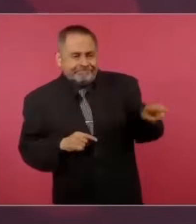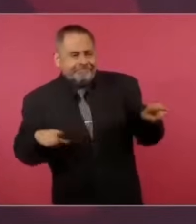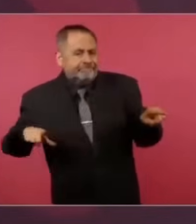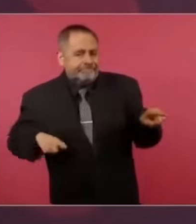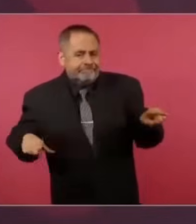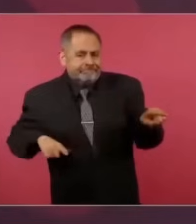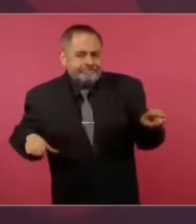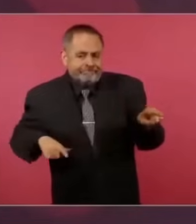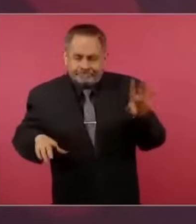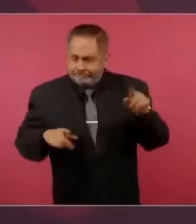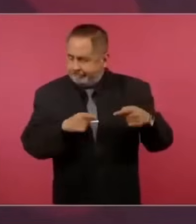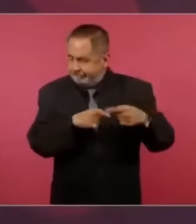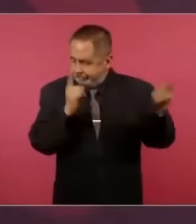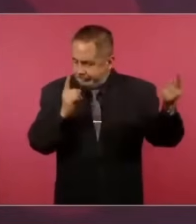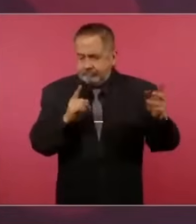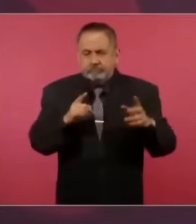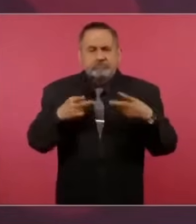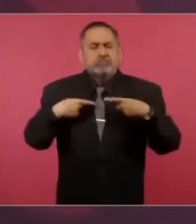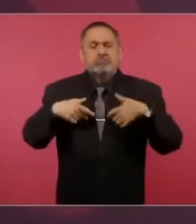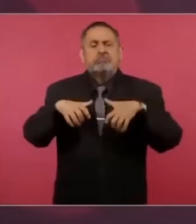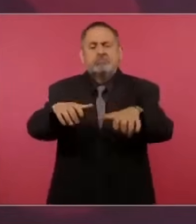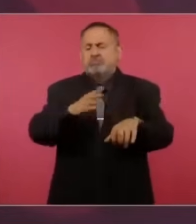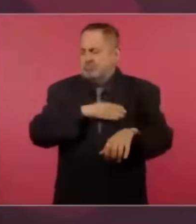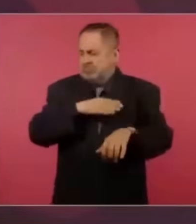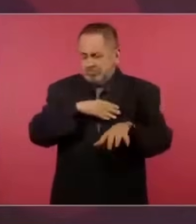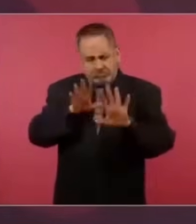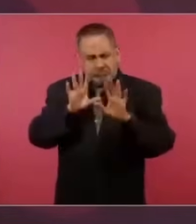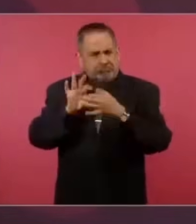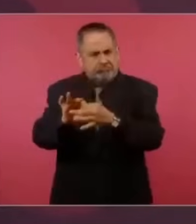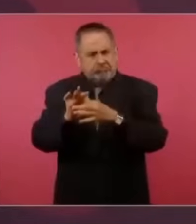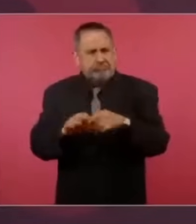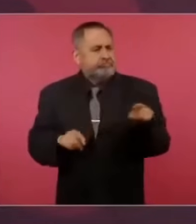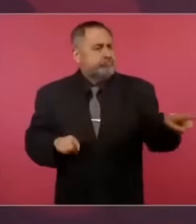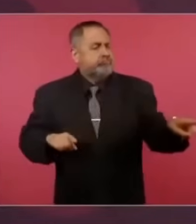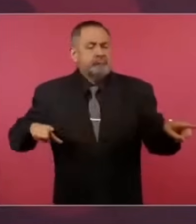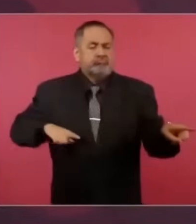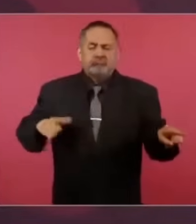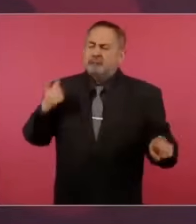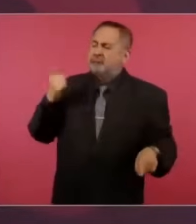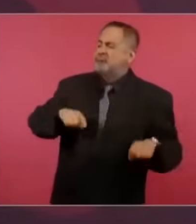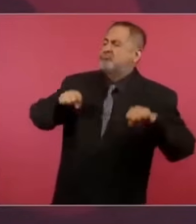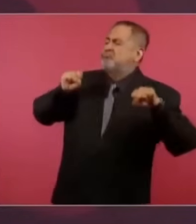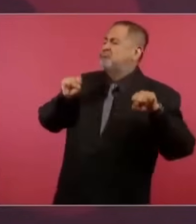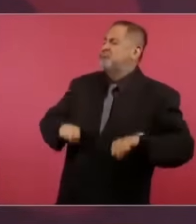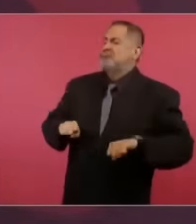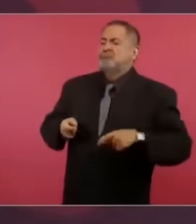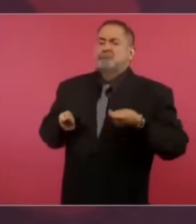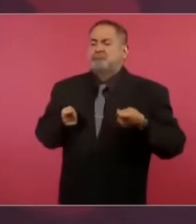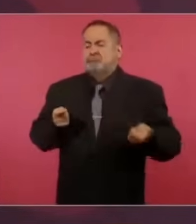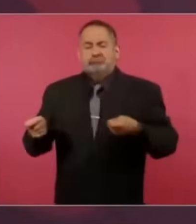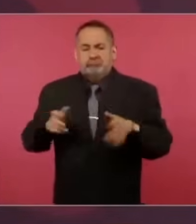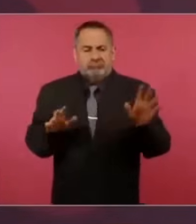es un asunto con un gobierno autoritario,